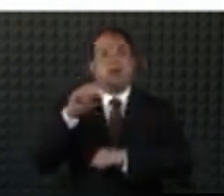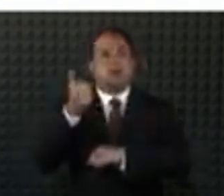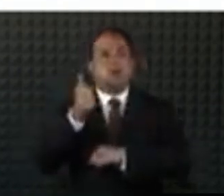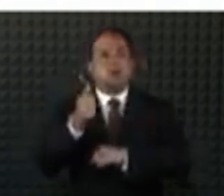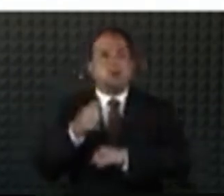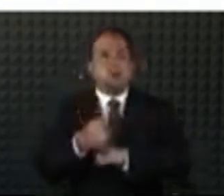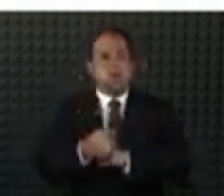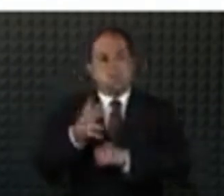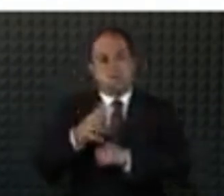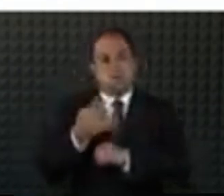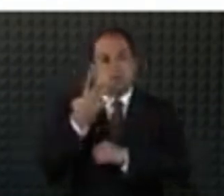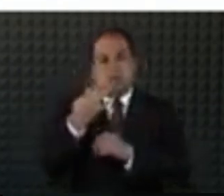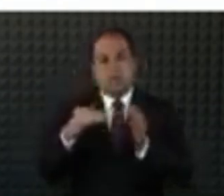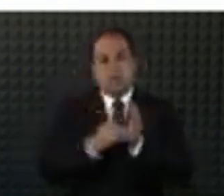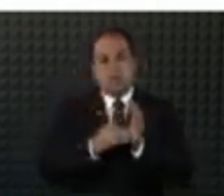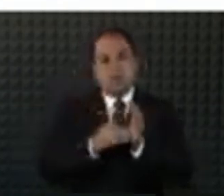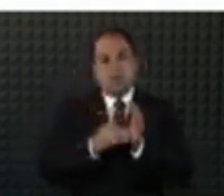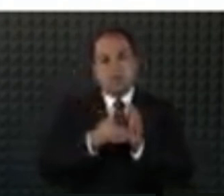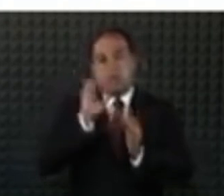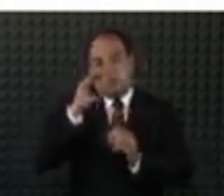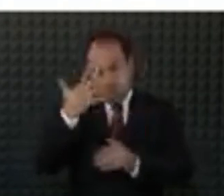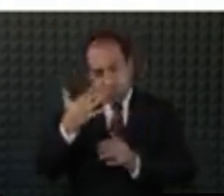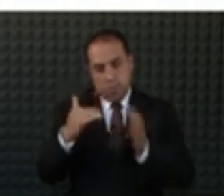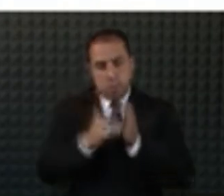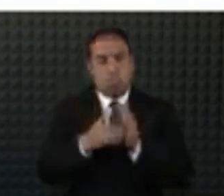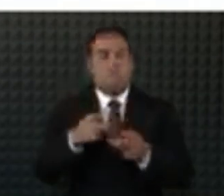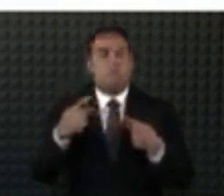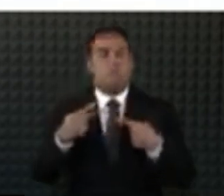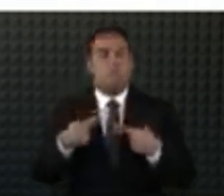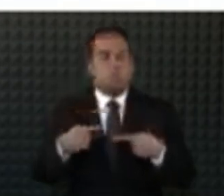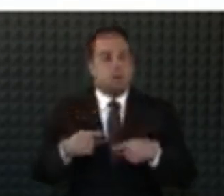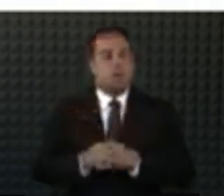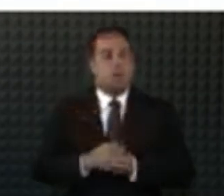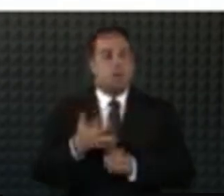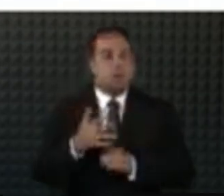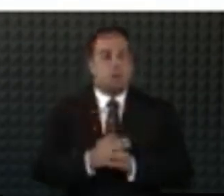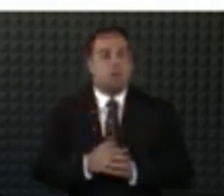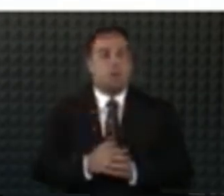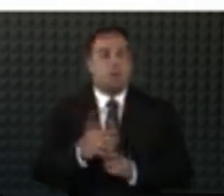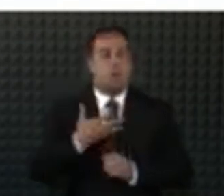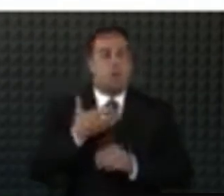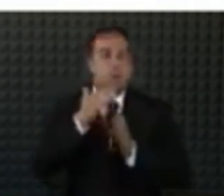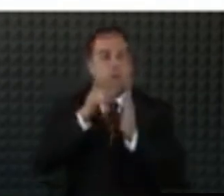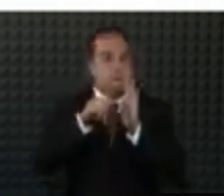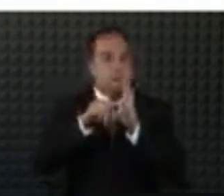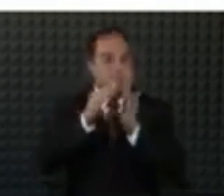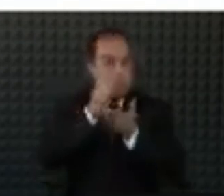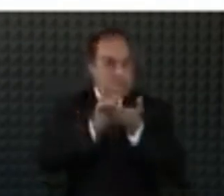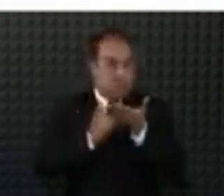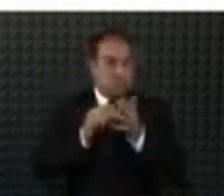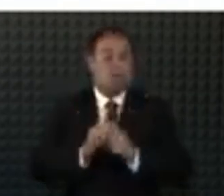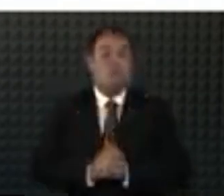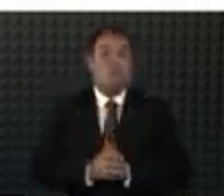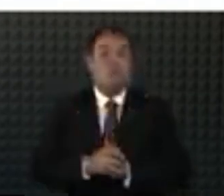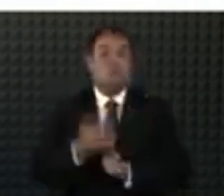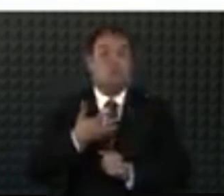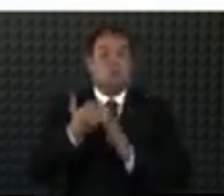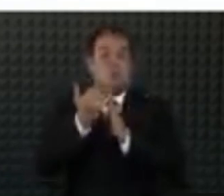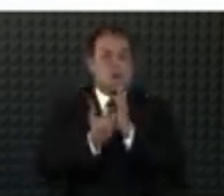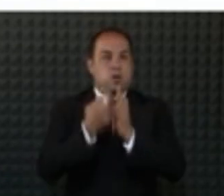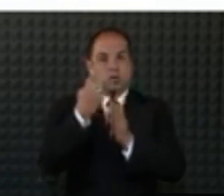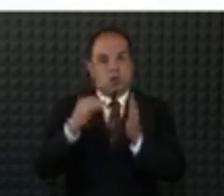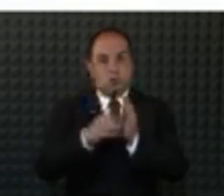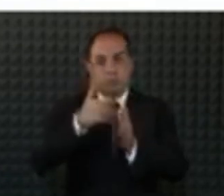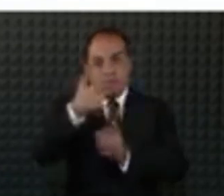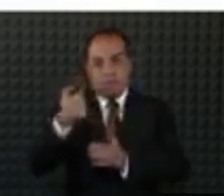de cerca de 5.000 personas, ya estamos a más de la mitad de eso. Es decir, hemos bajado